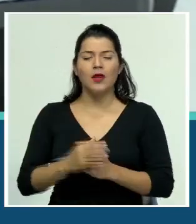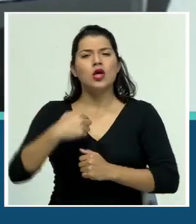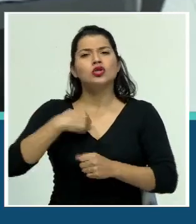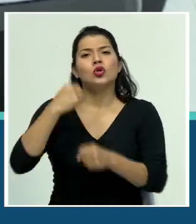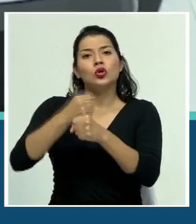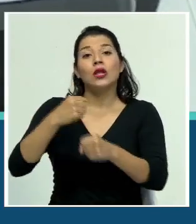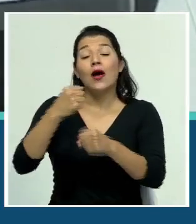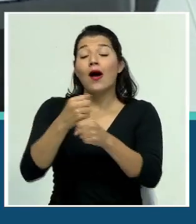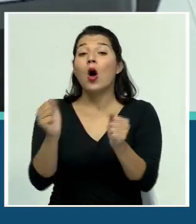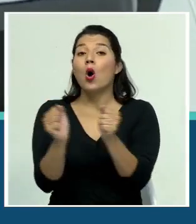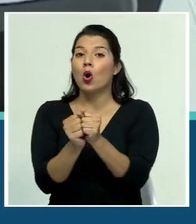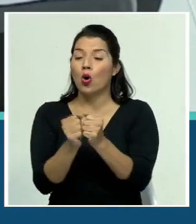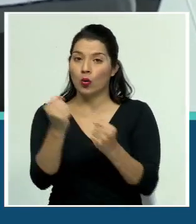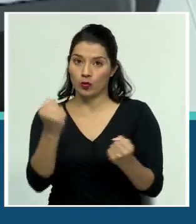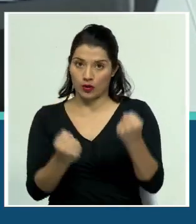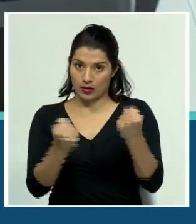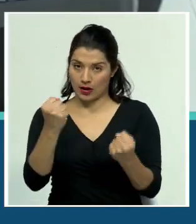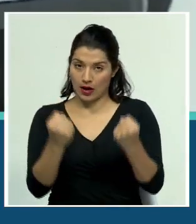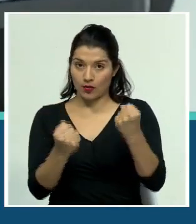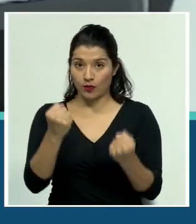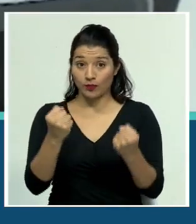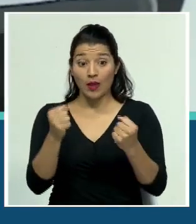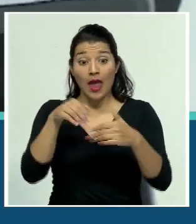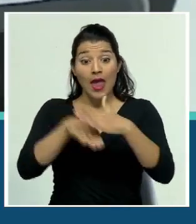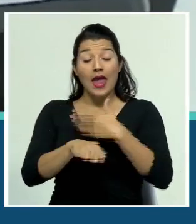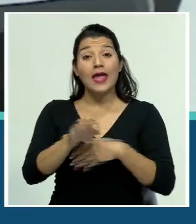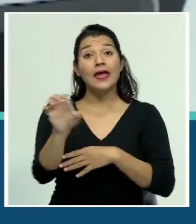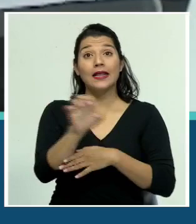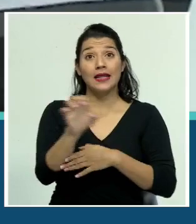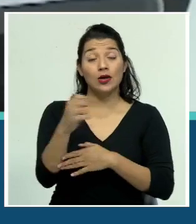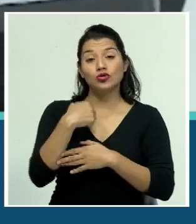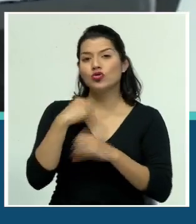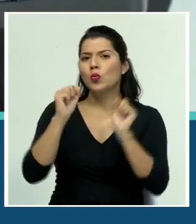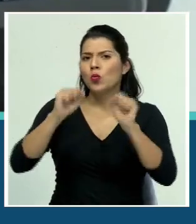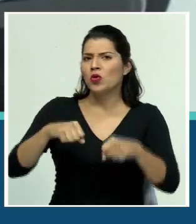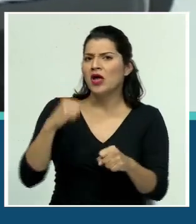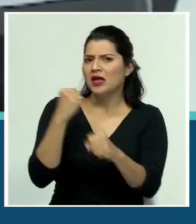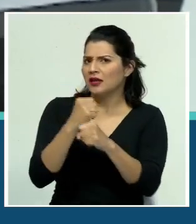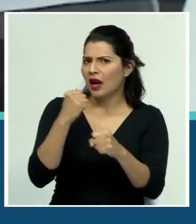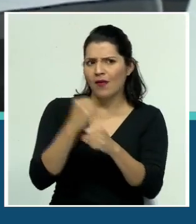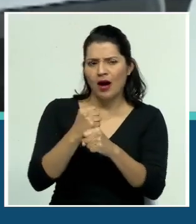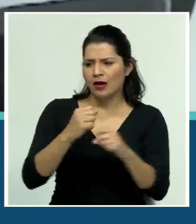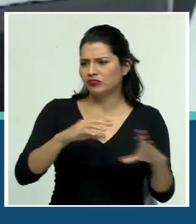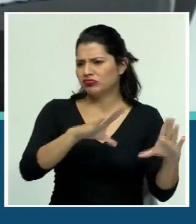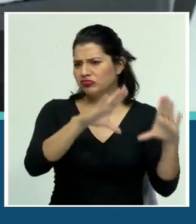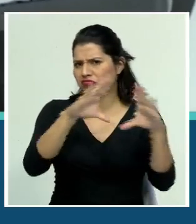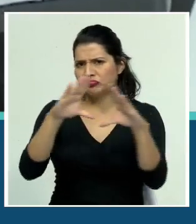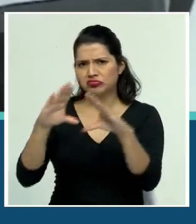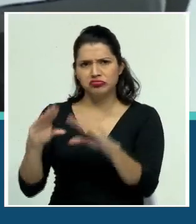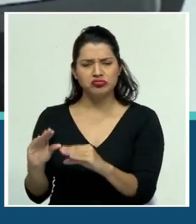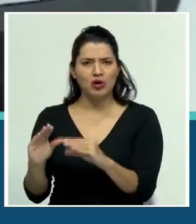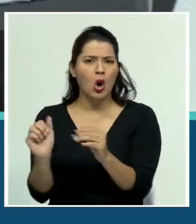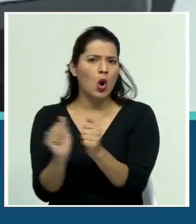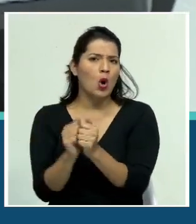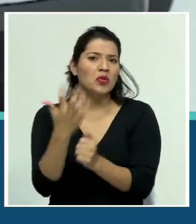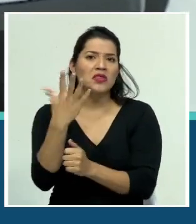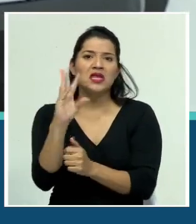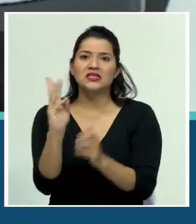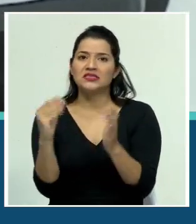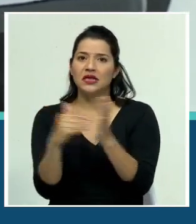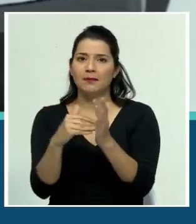con el vehículo, ¿verdad? En enero yo podía trabajar durante todo un día con 16,000